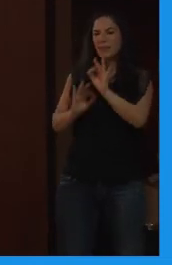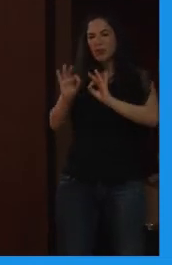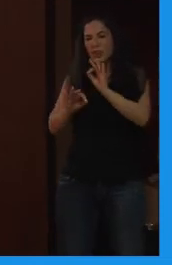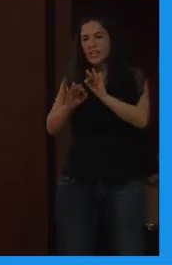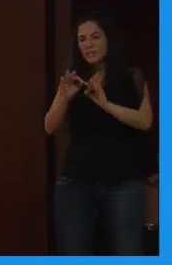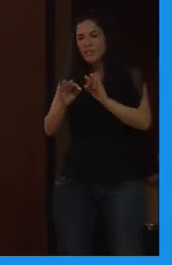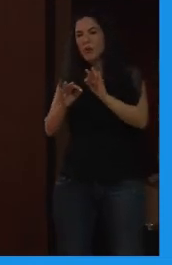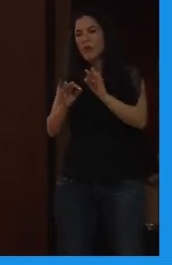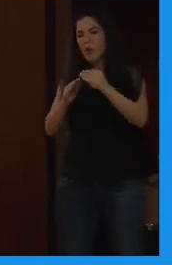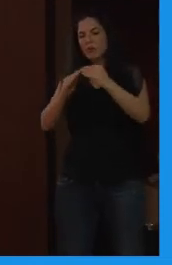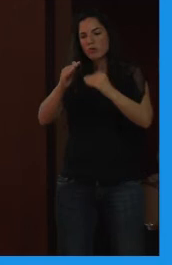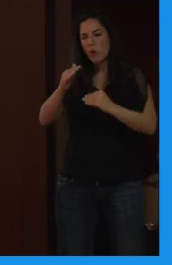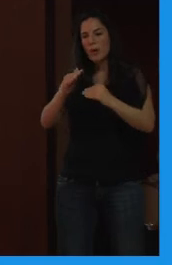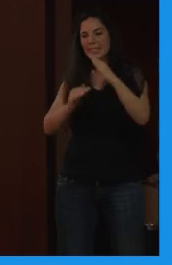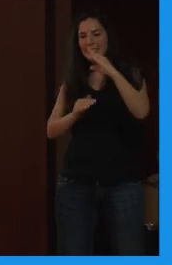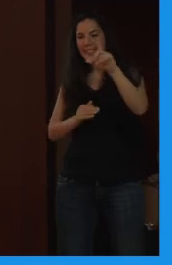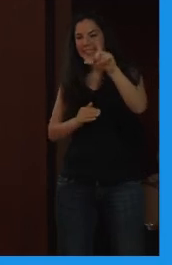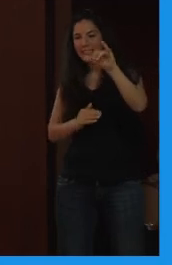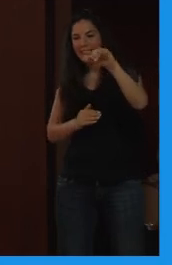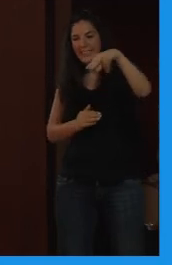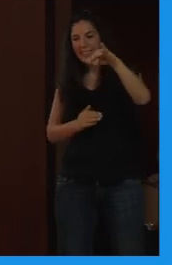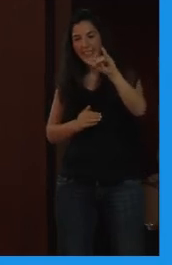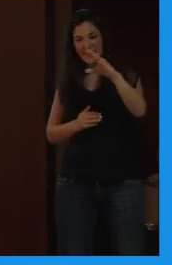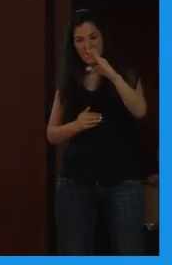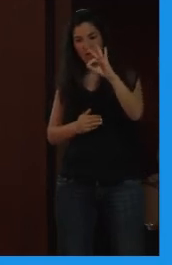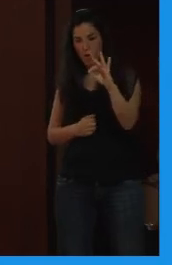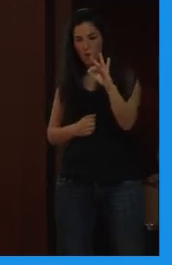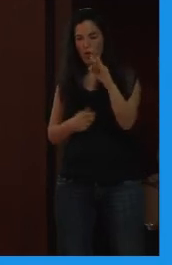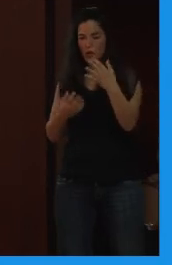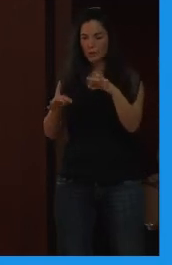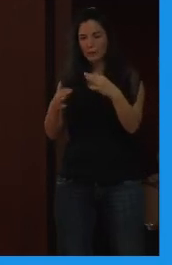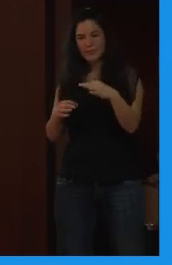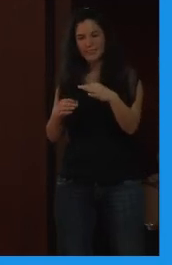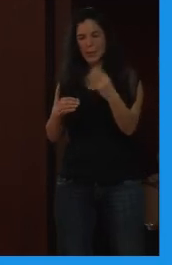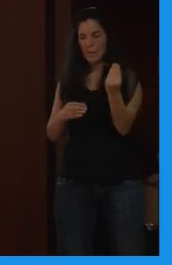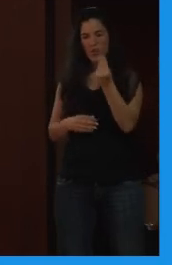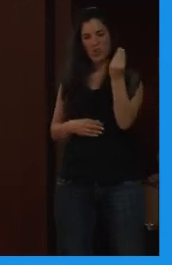lo podemos tratar, pero ya os digo, a veces no llega a mejorar. Pero si alguien tiene un